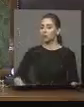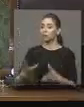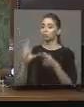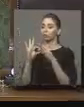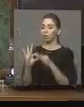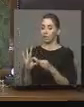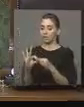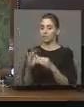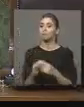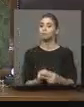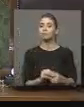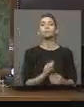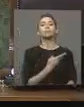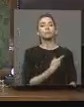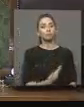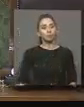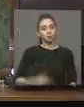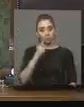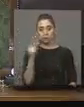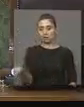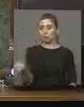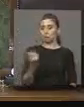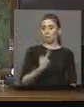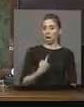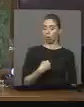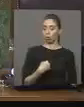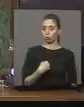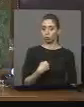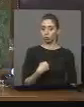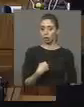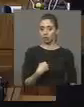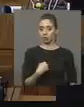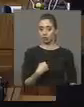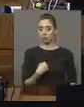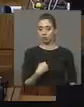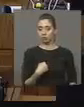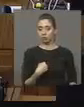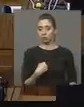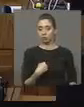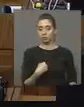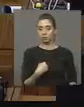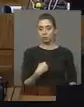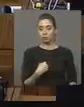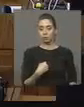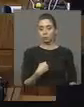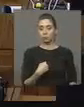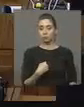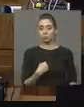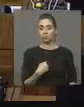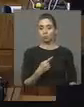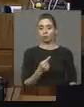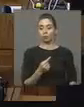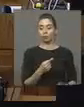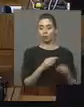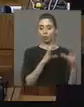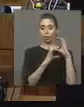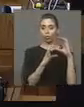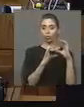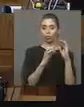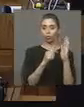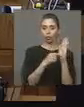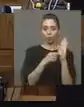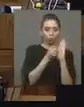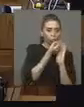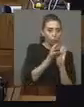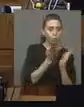gracias. Presidente, se me acusa de haberme comunicado o haber hecho una comunicación a